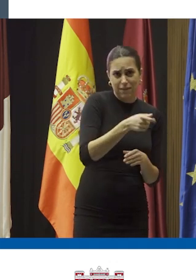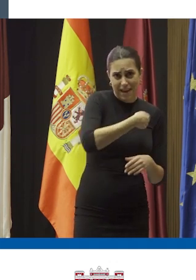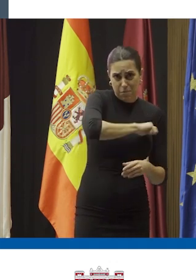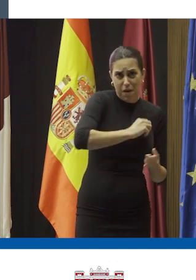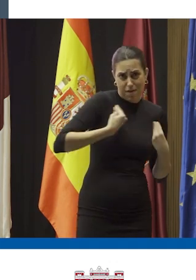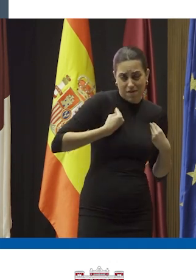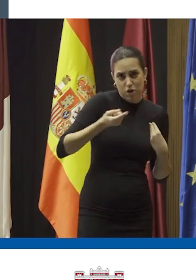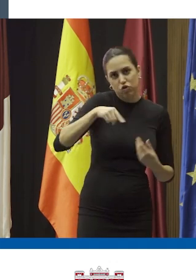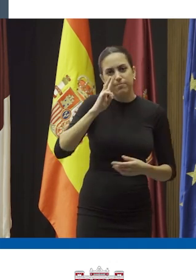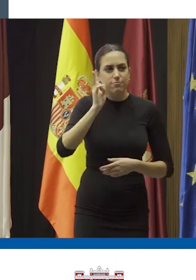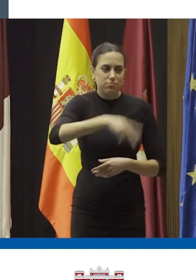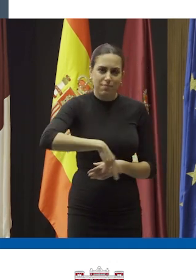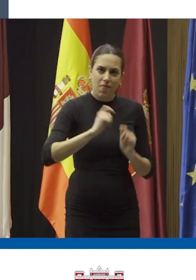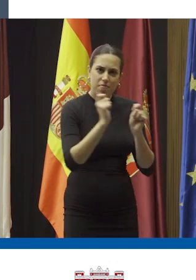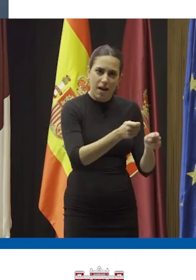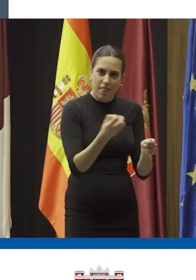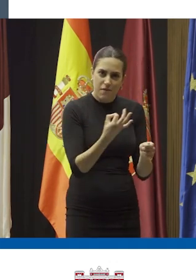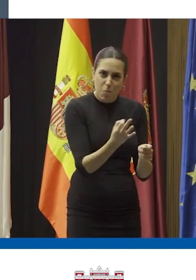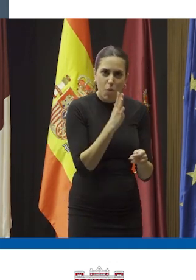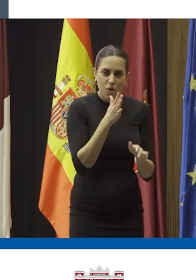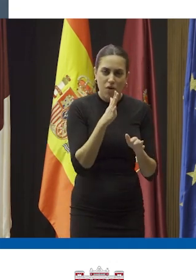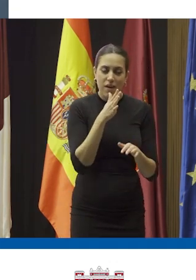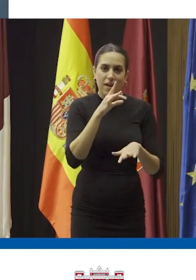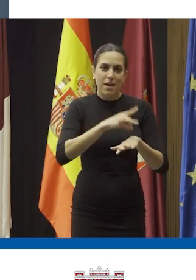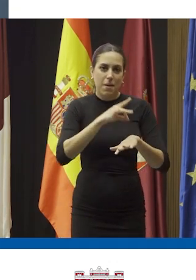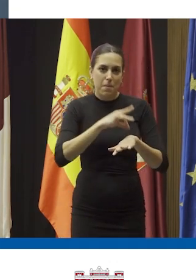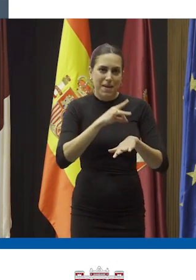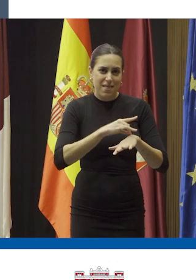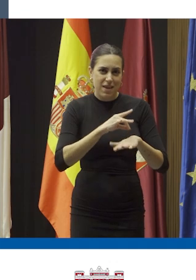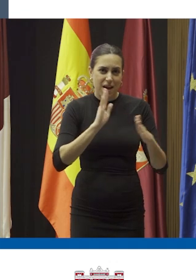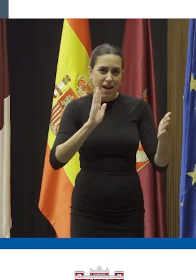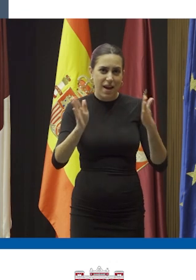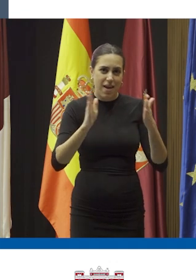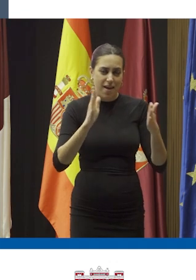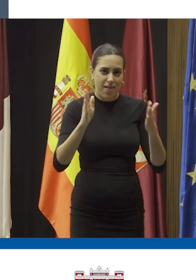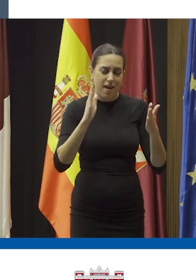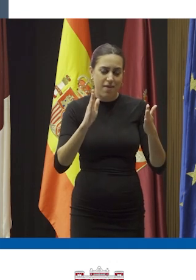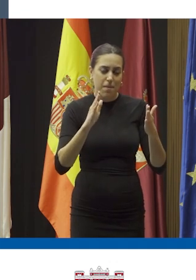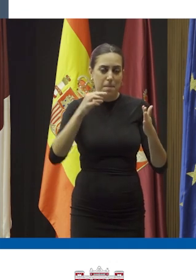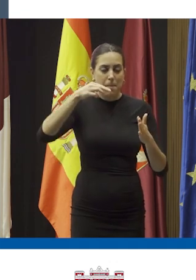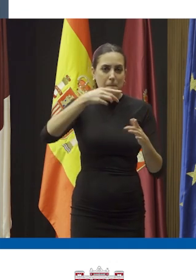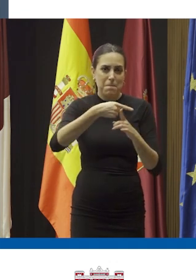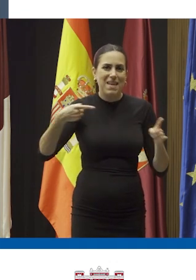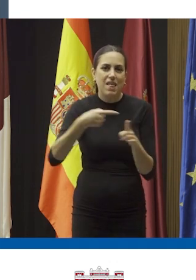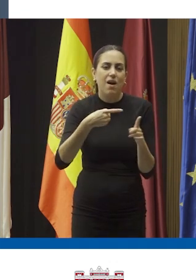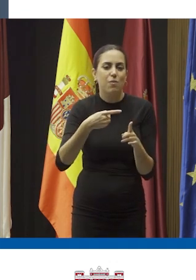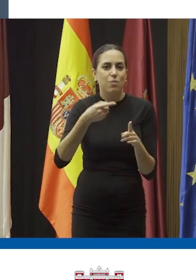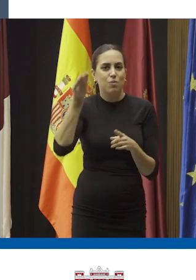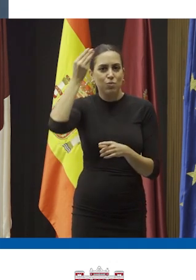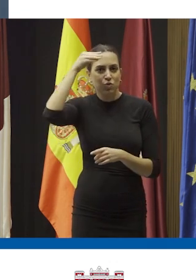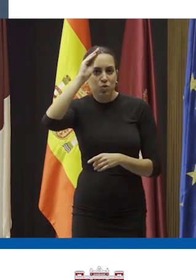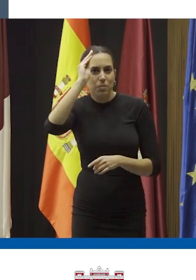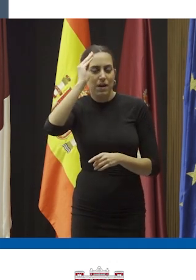reconocimiento. Y tanto es así que el máximo cirujano de la Edad Media musulmán fue un